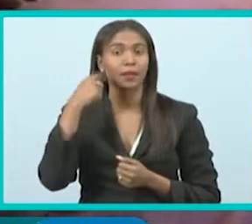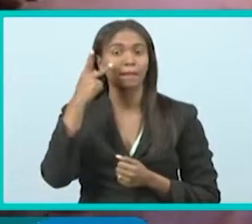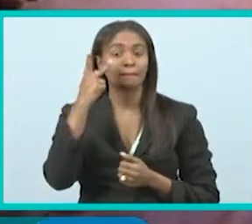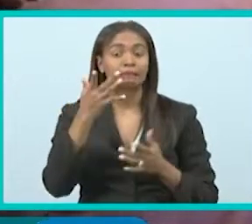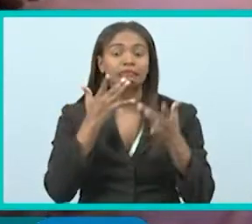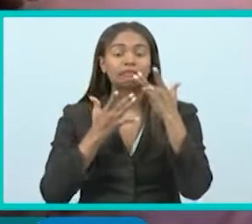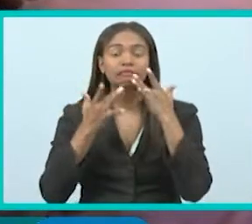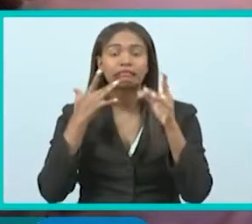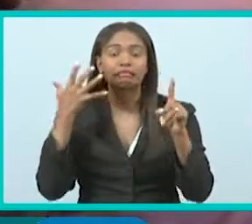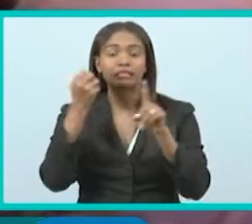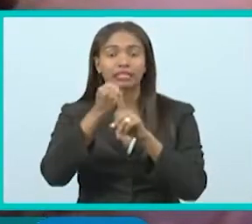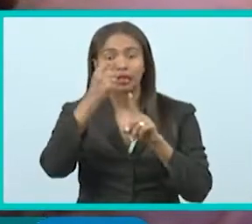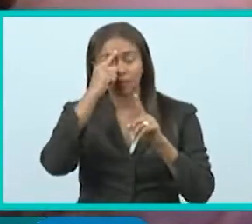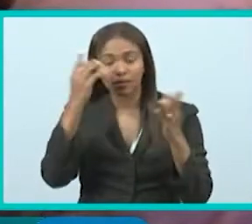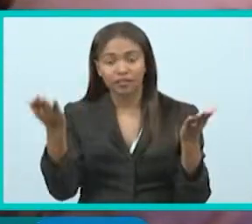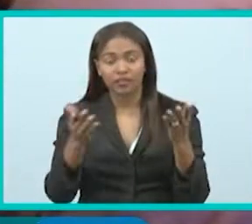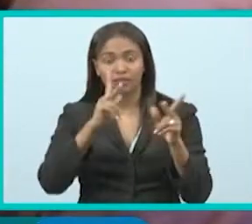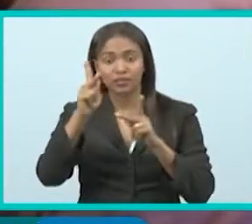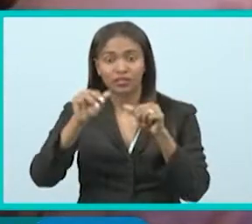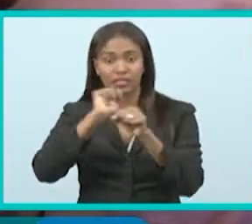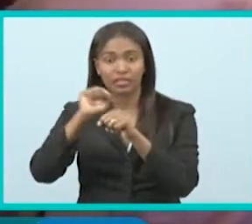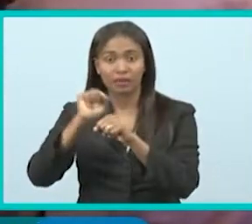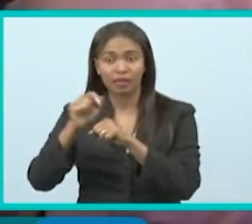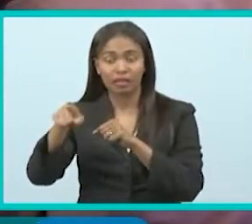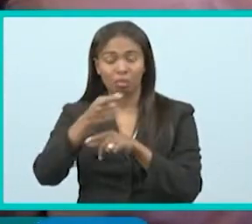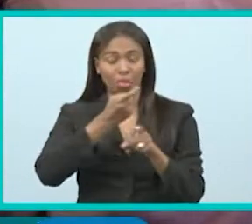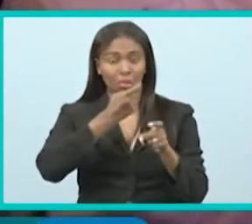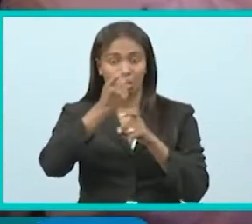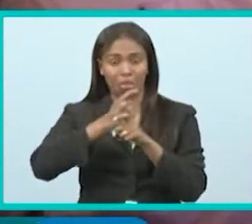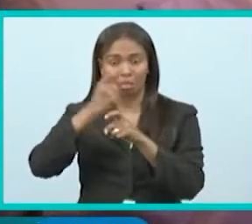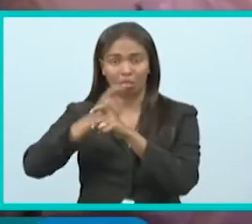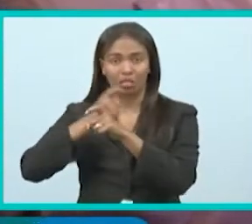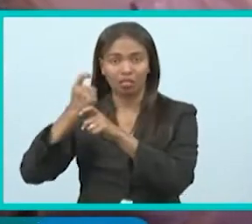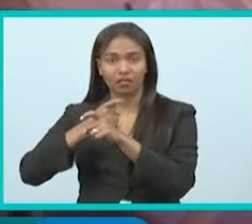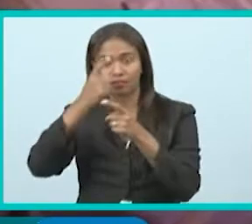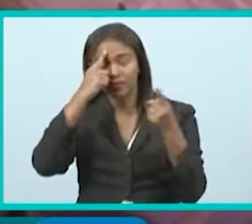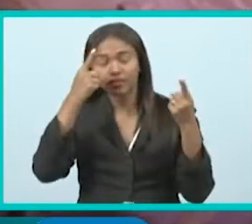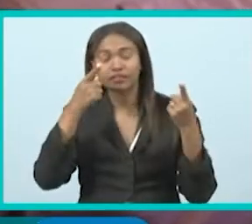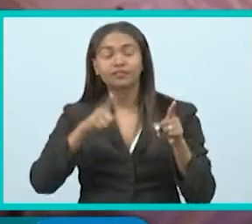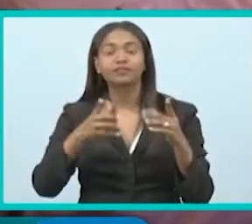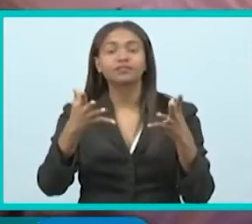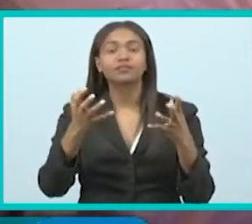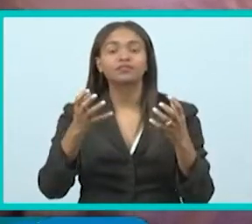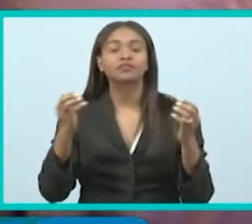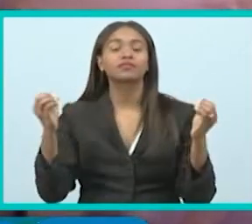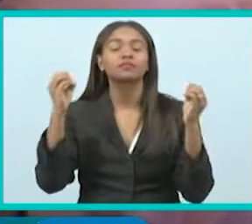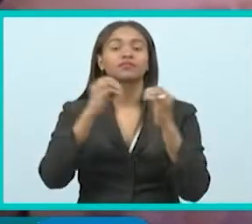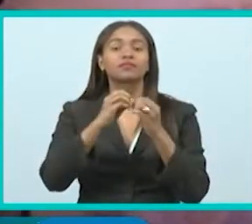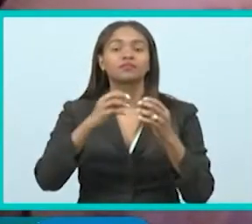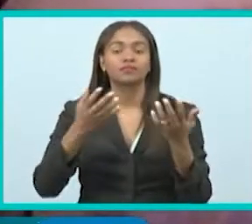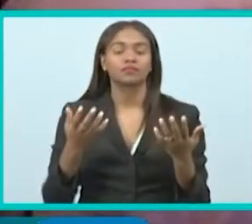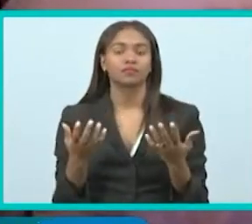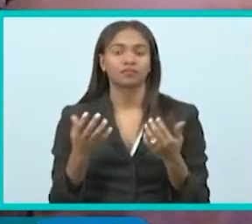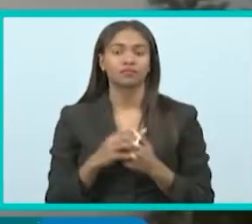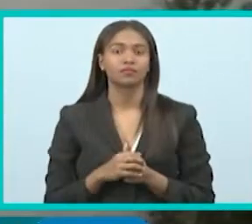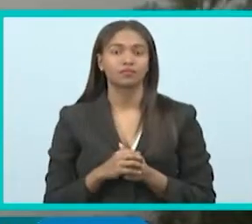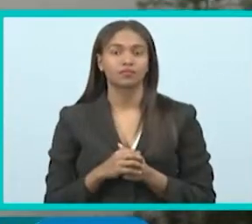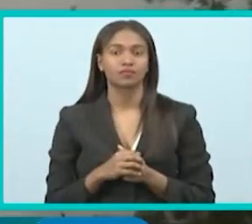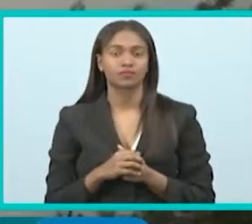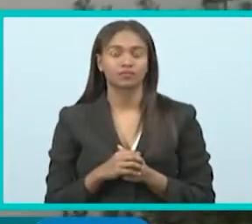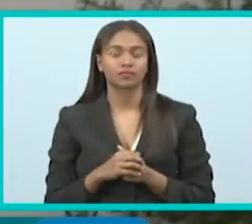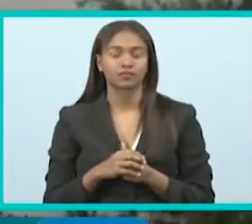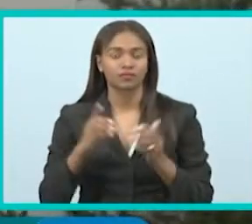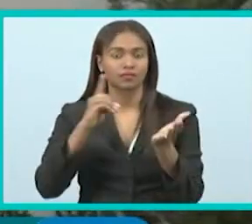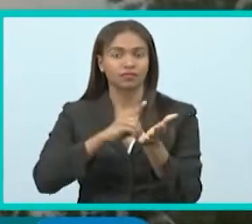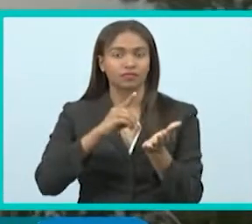por estas compañías estafadoras, a marchar masiva y entusiastamente. El